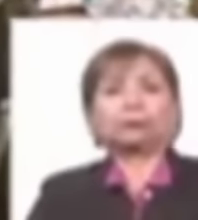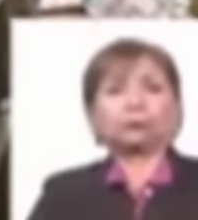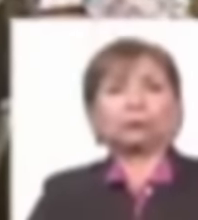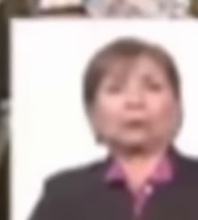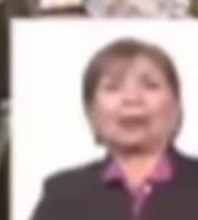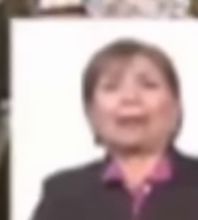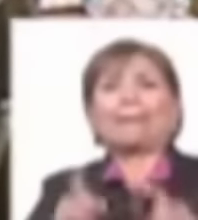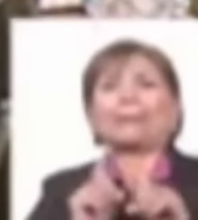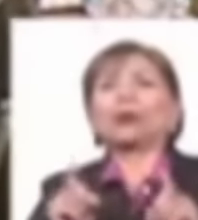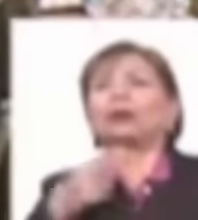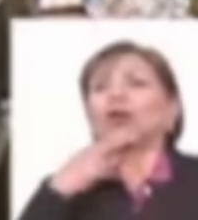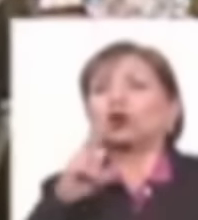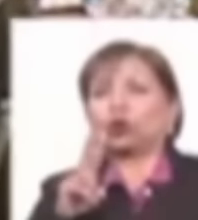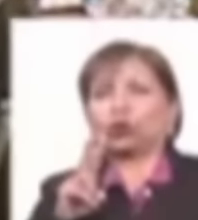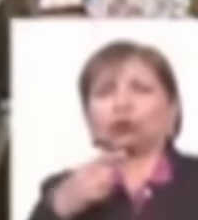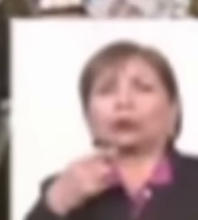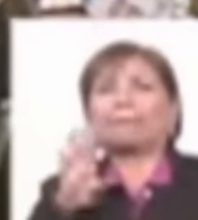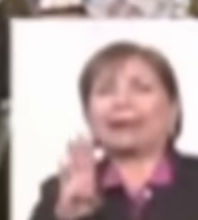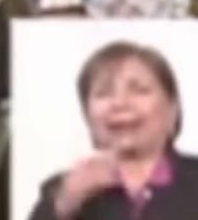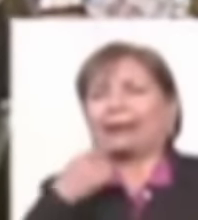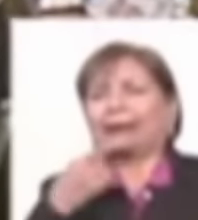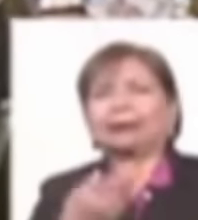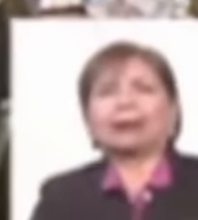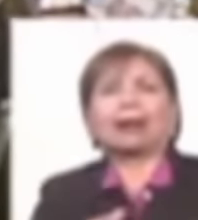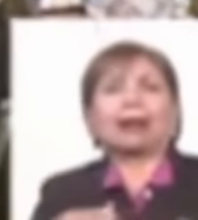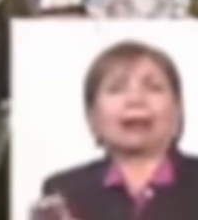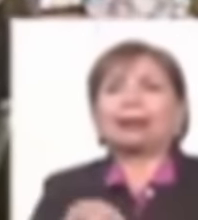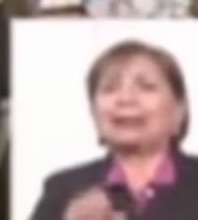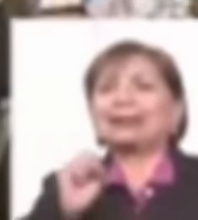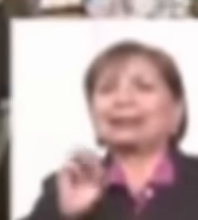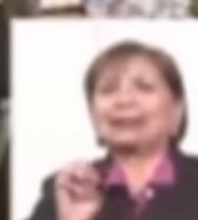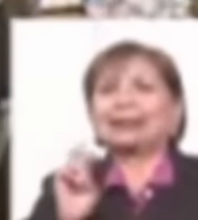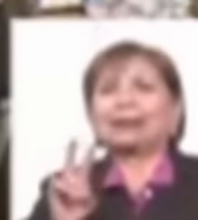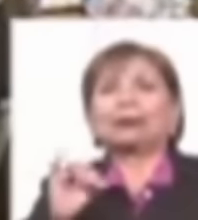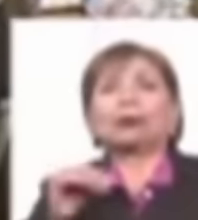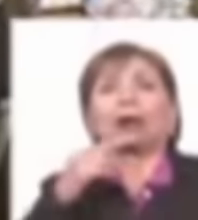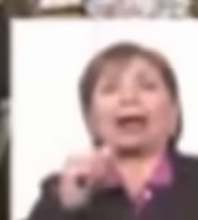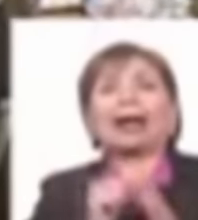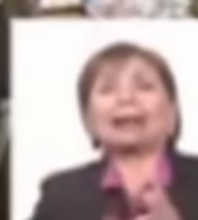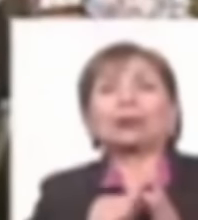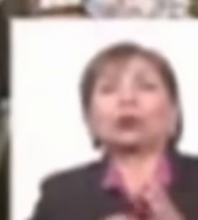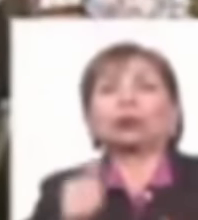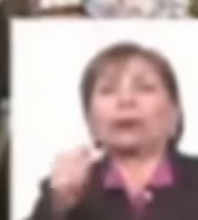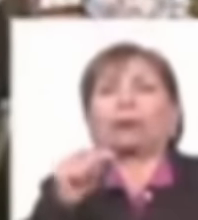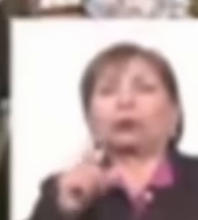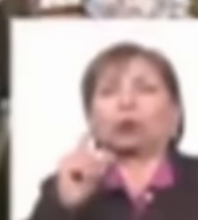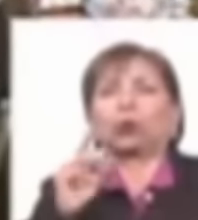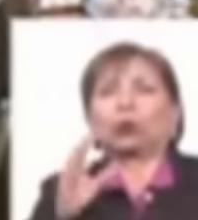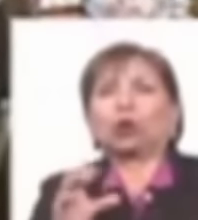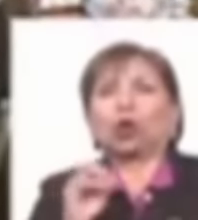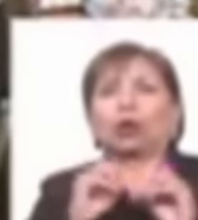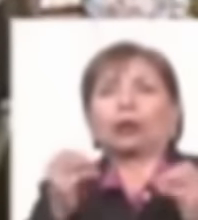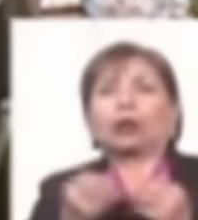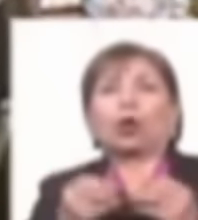la pregunta 2, la pregunta B que realizan a servir, señala, el artículo 10.1 de la Ley